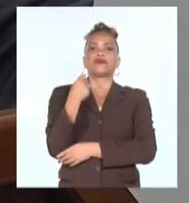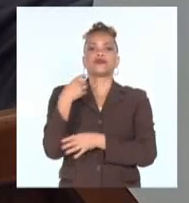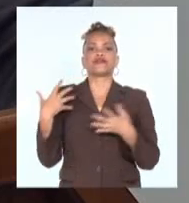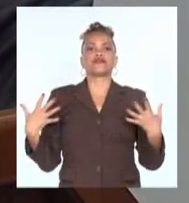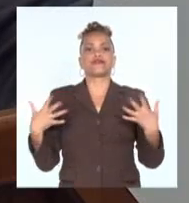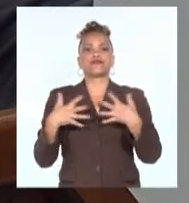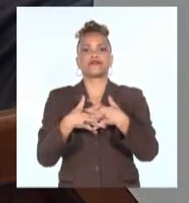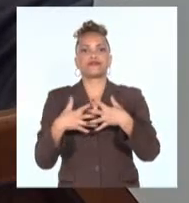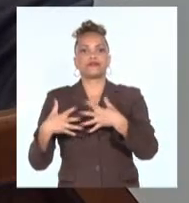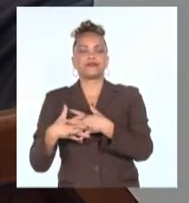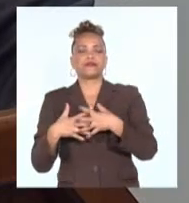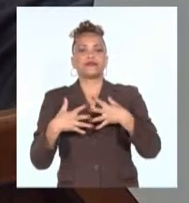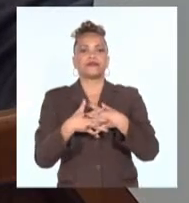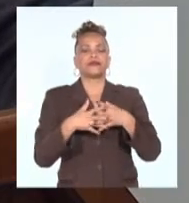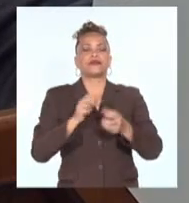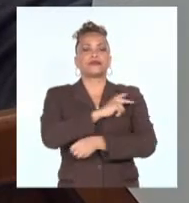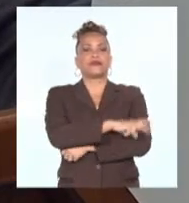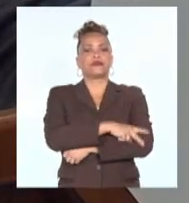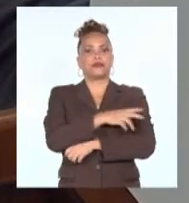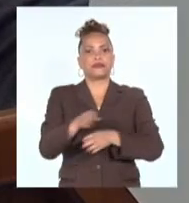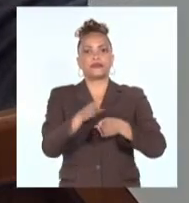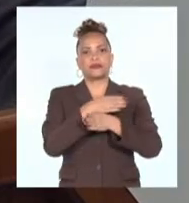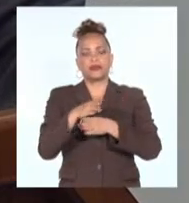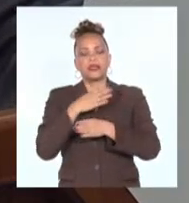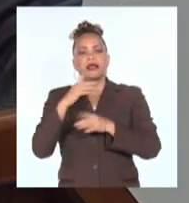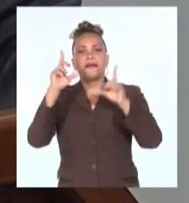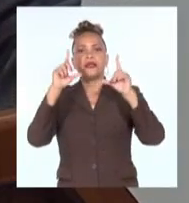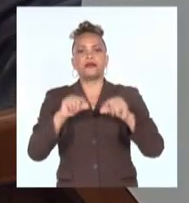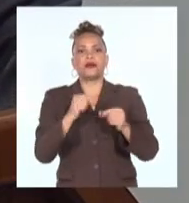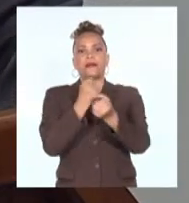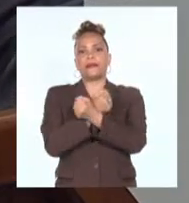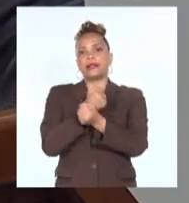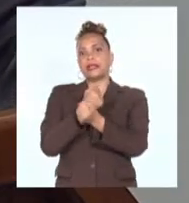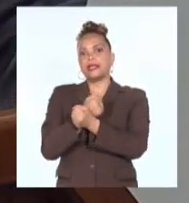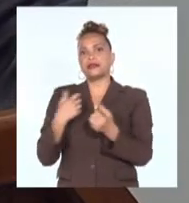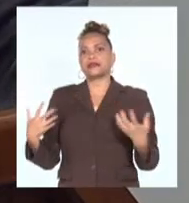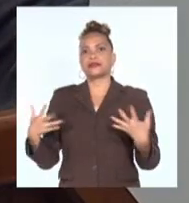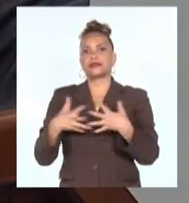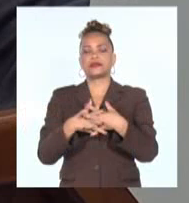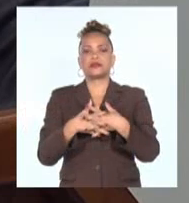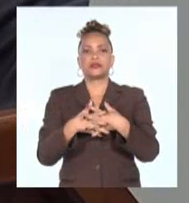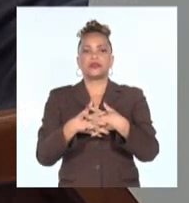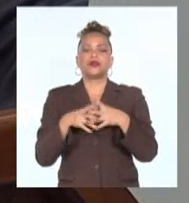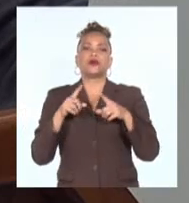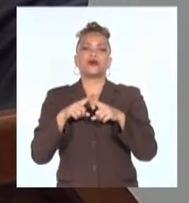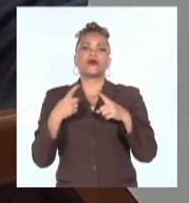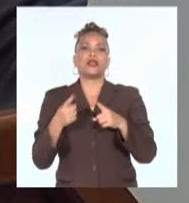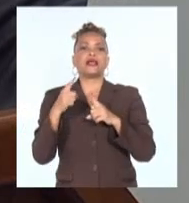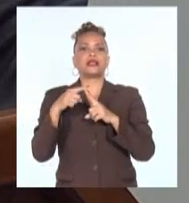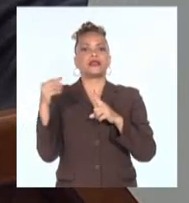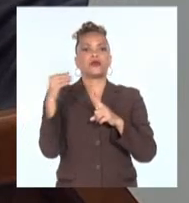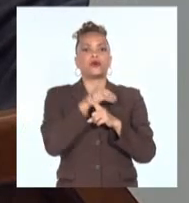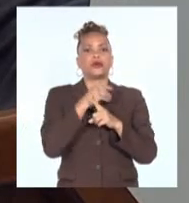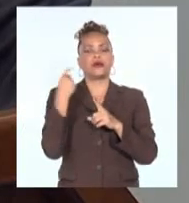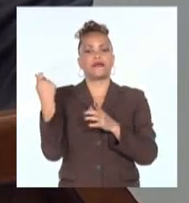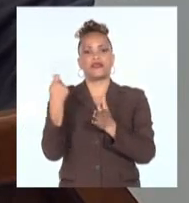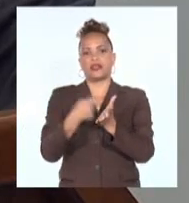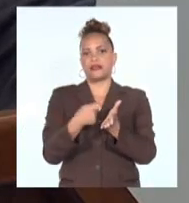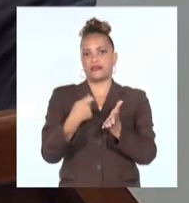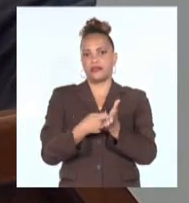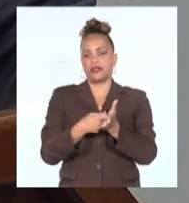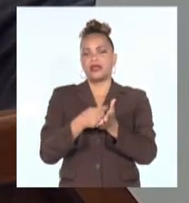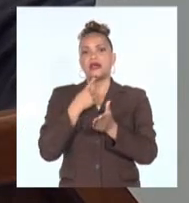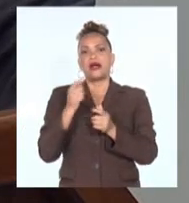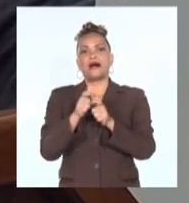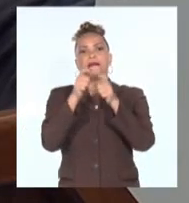para maximizar los beneficios y minimizar los riesgos relacionados con el crecimiento de las tecnologías financieras, incluso ampliando